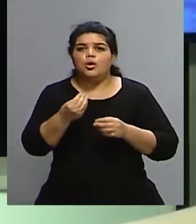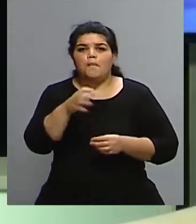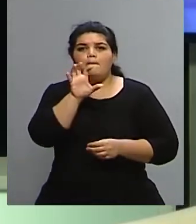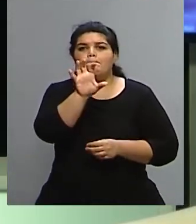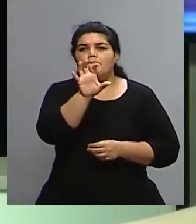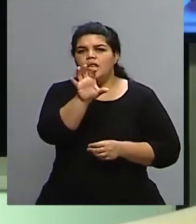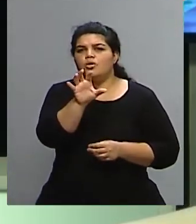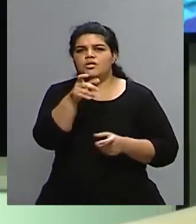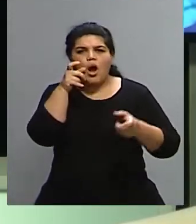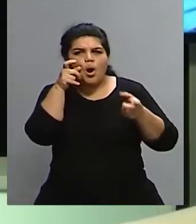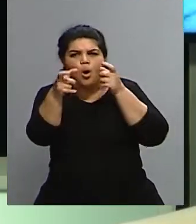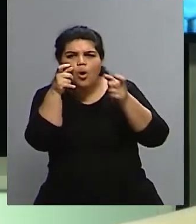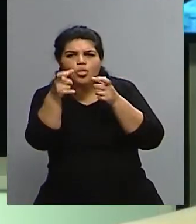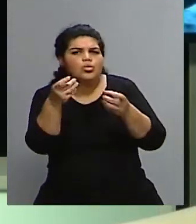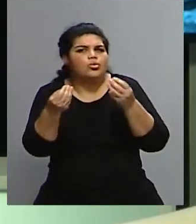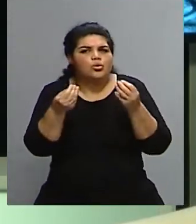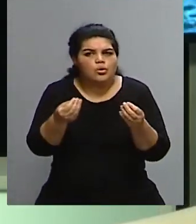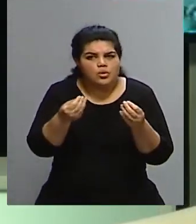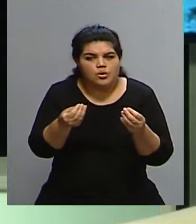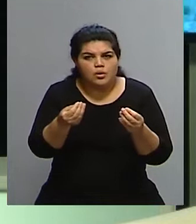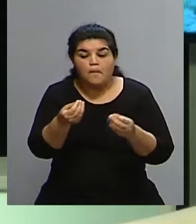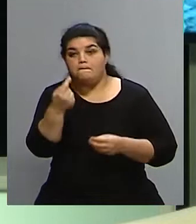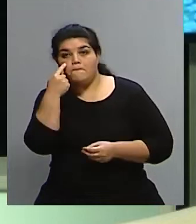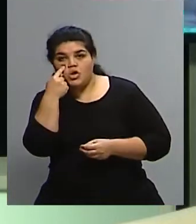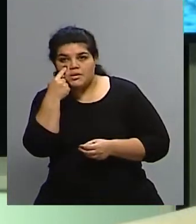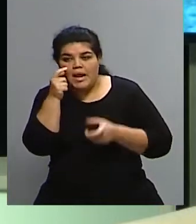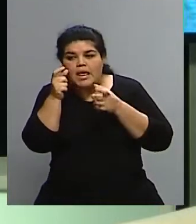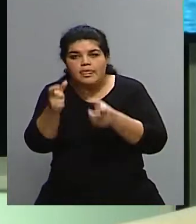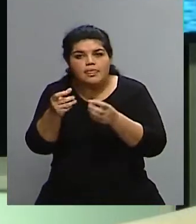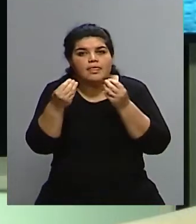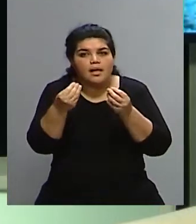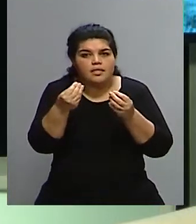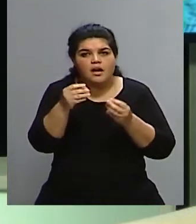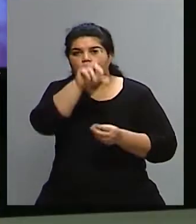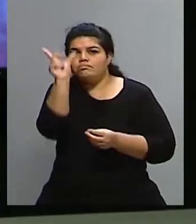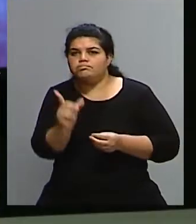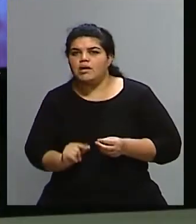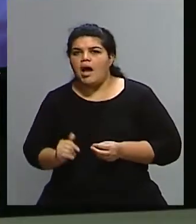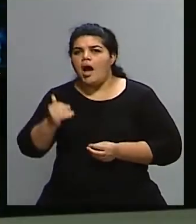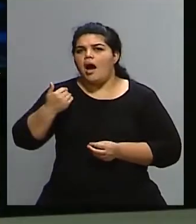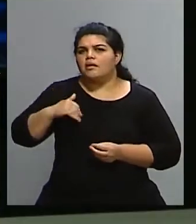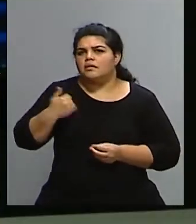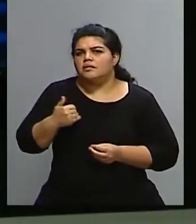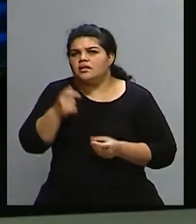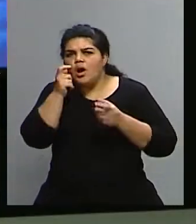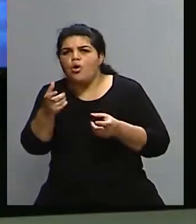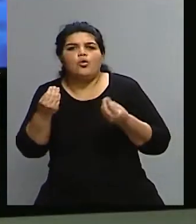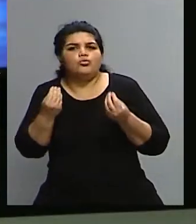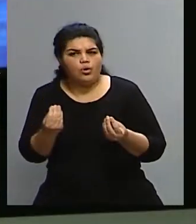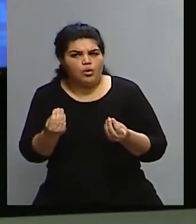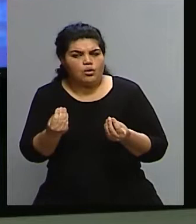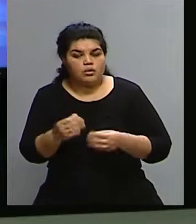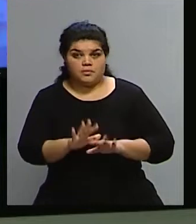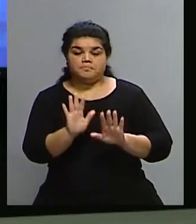local, ¿no? A nivel provincial, municipal, y qué pasa también con lo nacional. Bueno, antes de hablar de los órganos